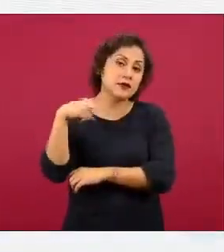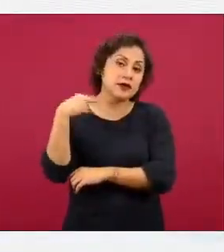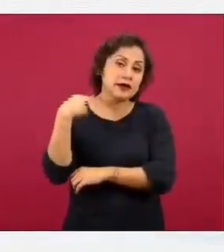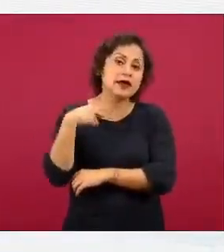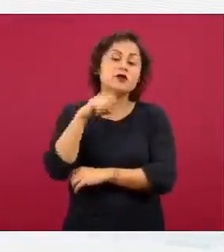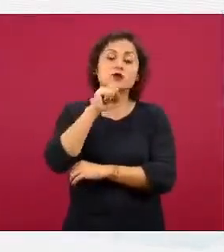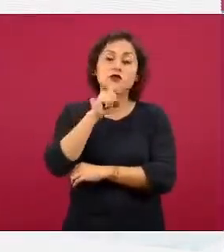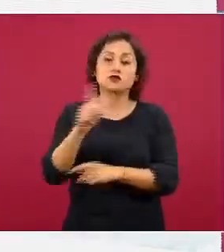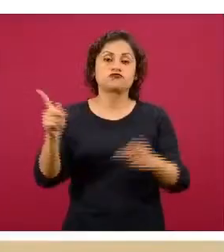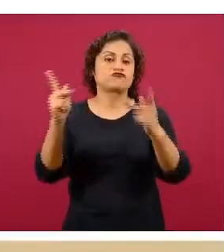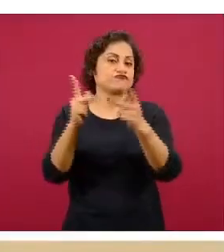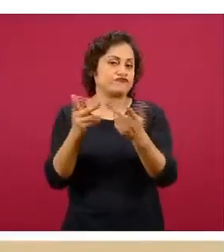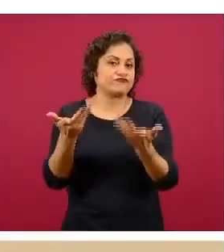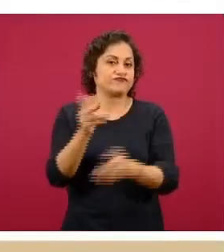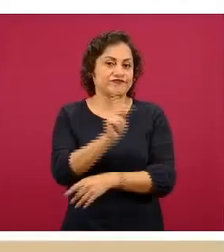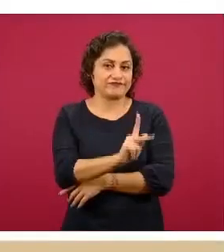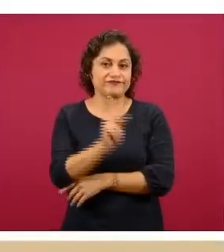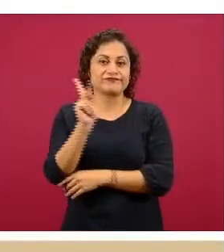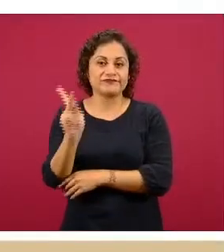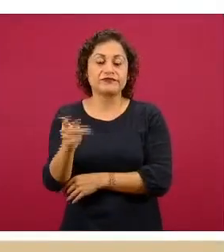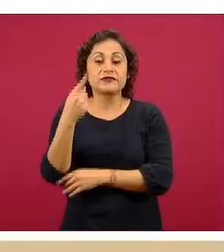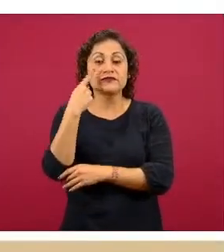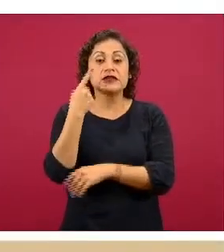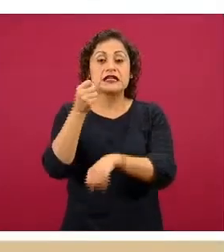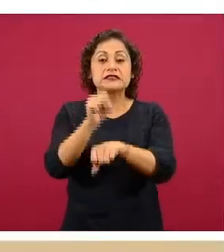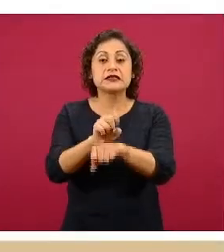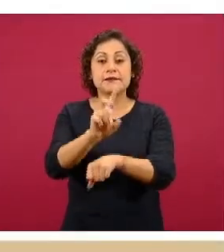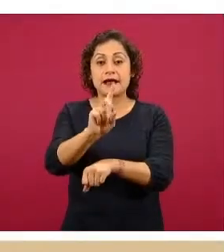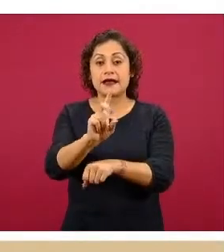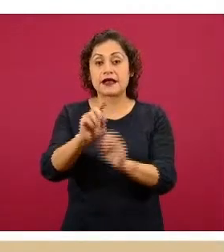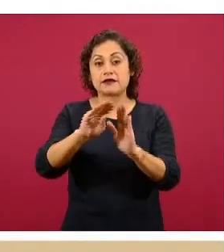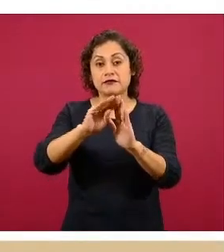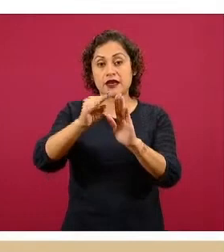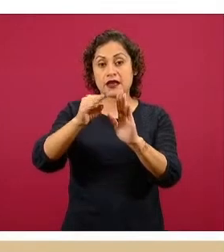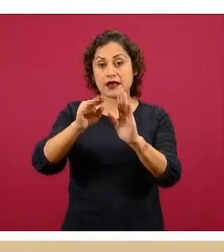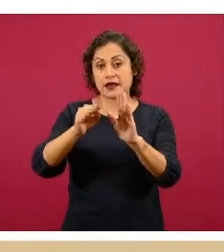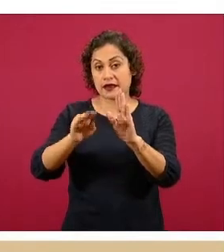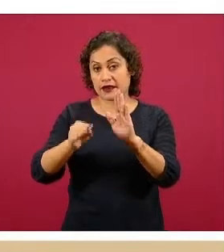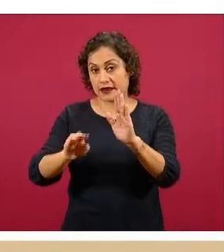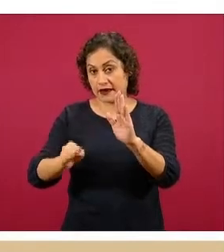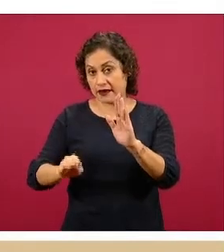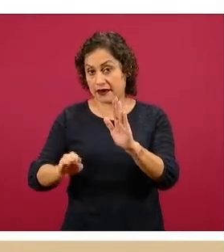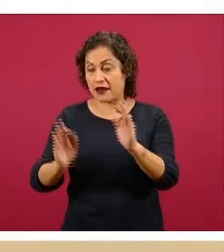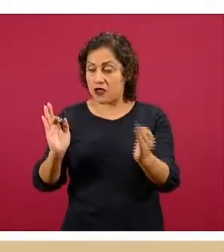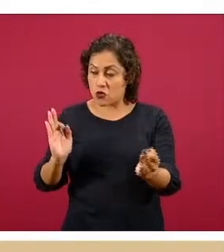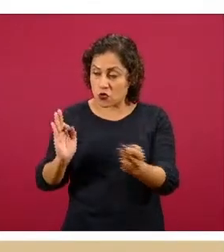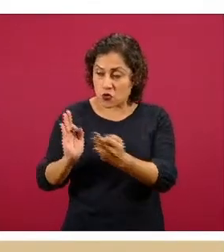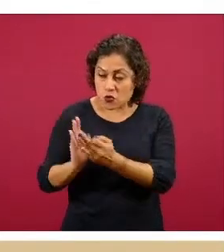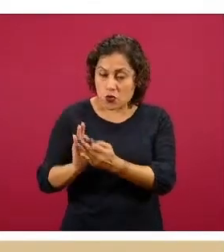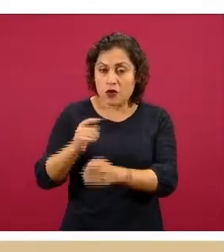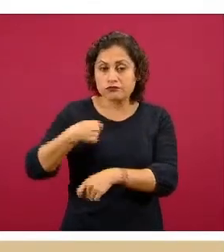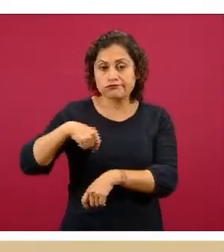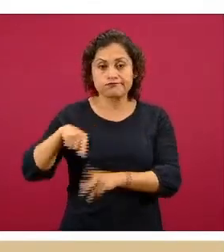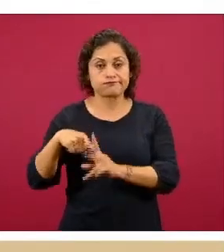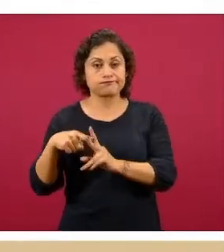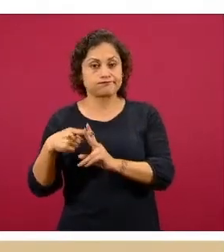un descenso, y prácticamente desde la semana 30 un descenso continuo, ya prácticamente llegando a los niveles